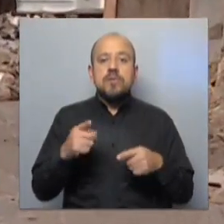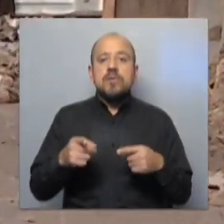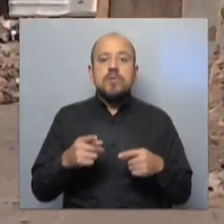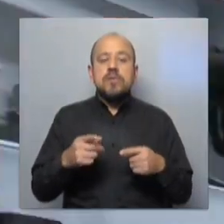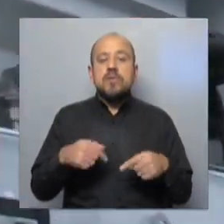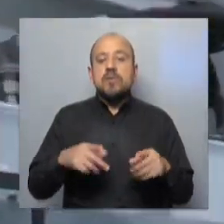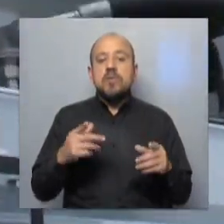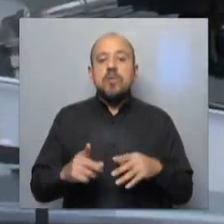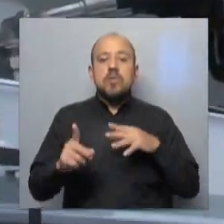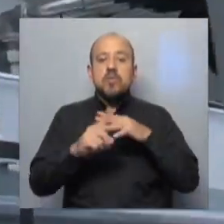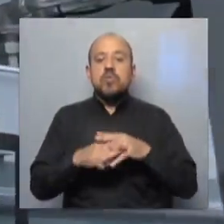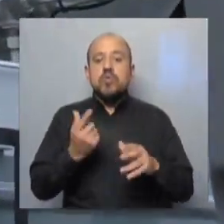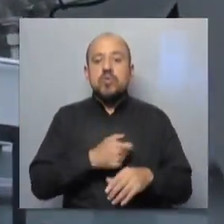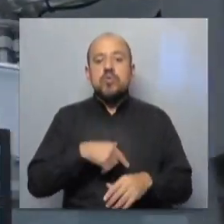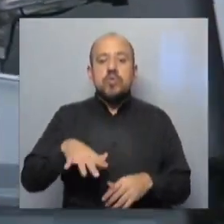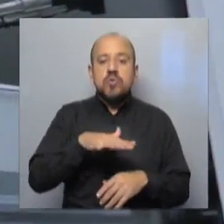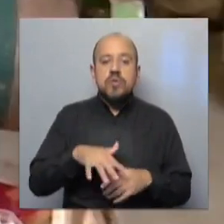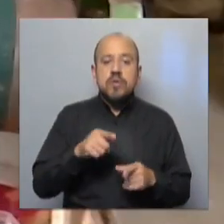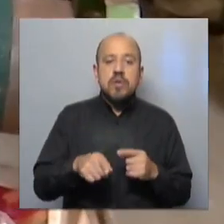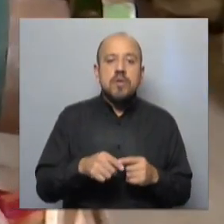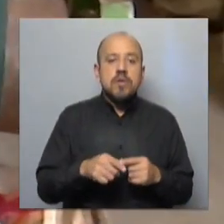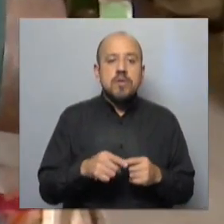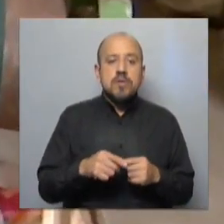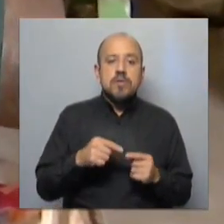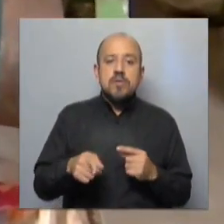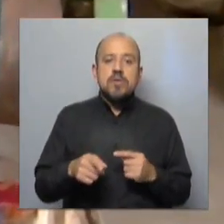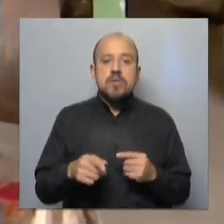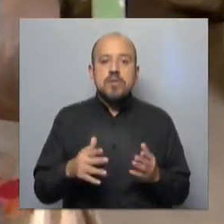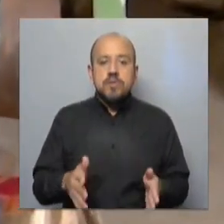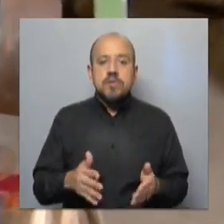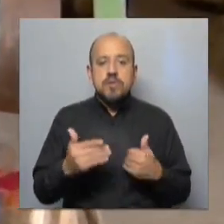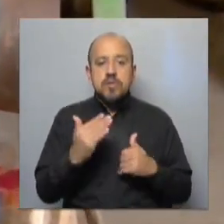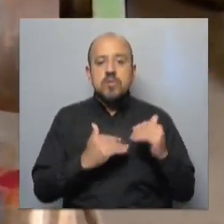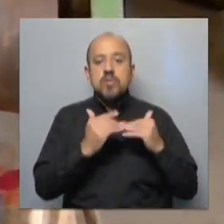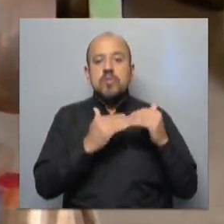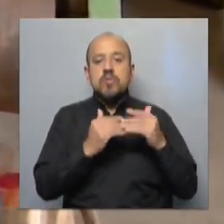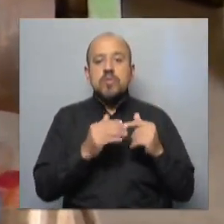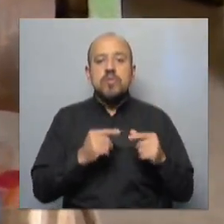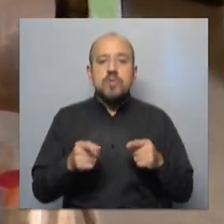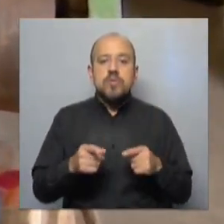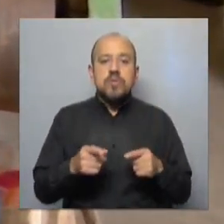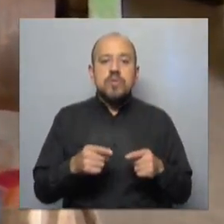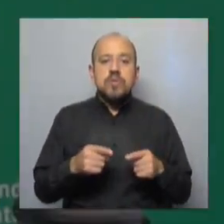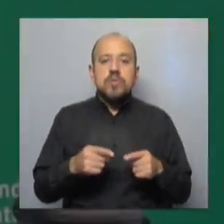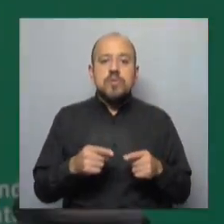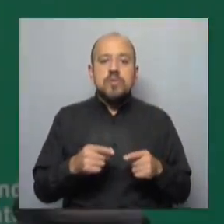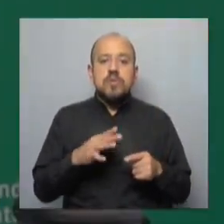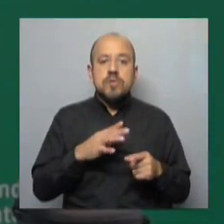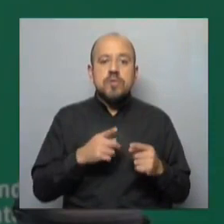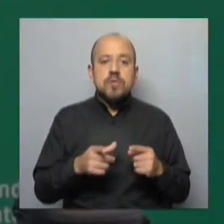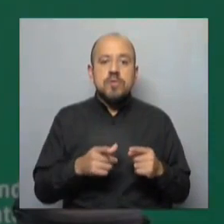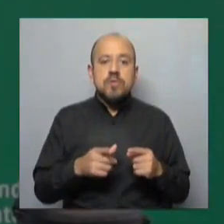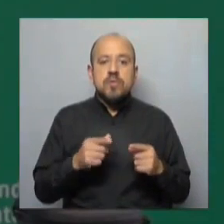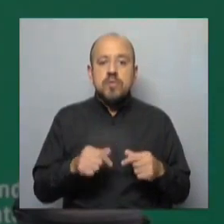social de clasificadores durante las fases de construcción y operación de la planta cuando